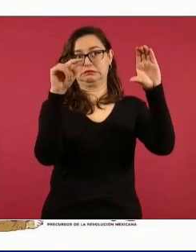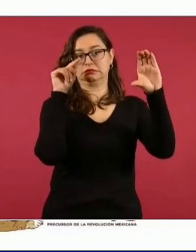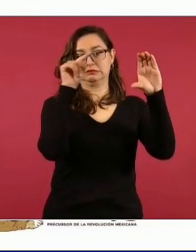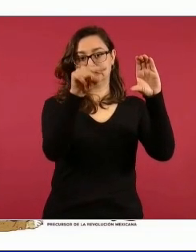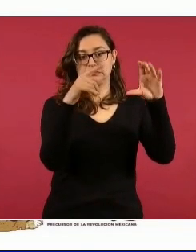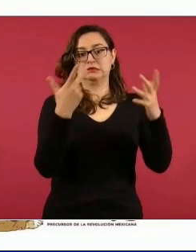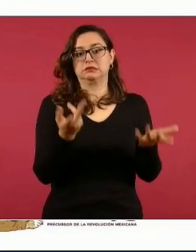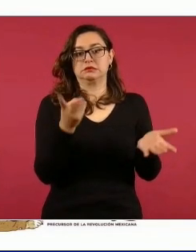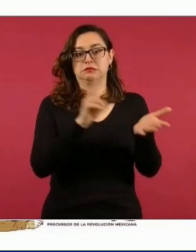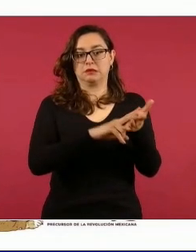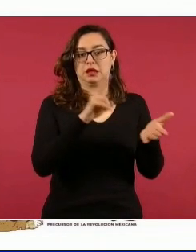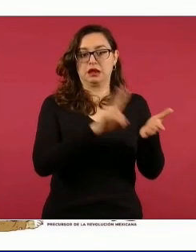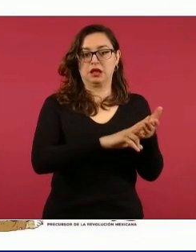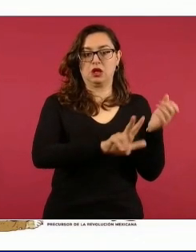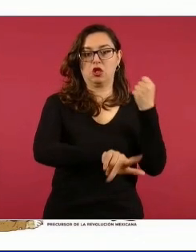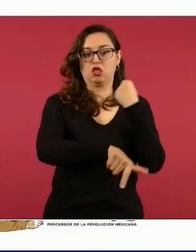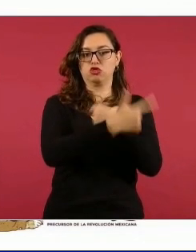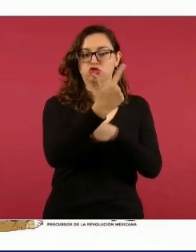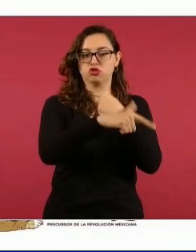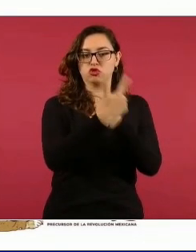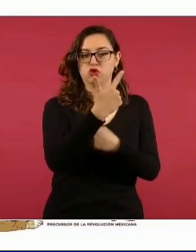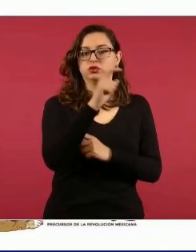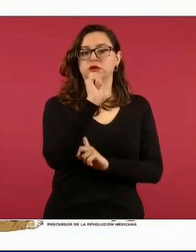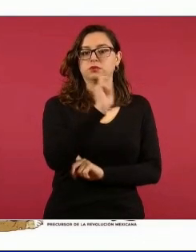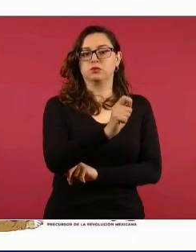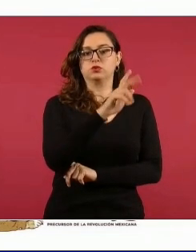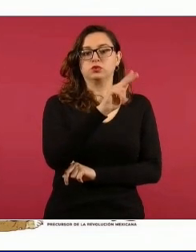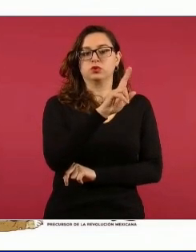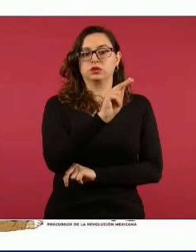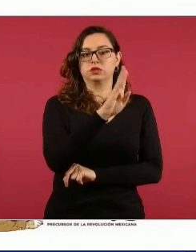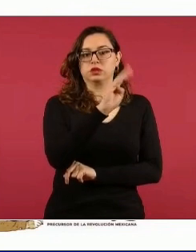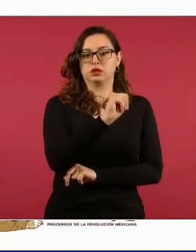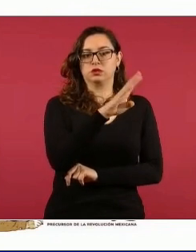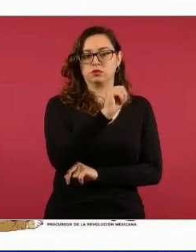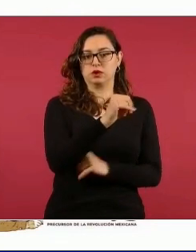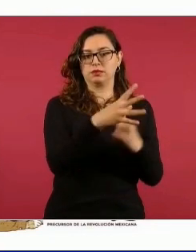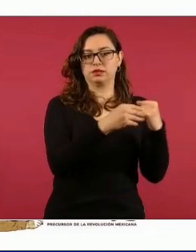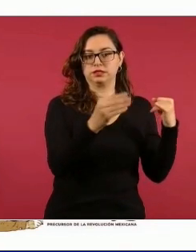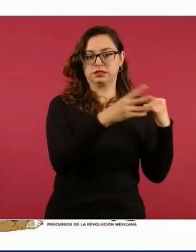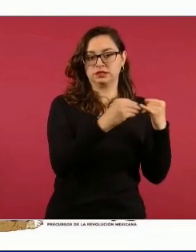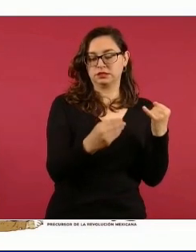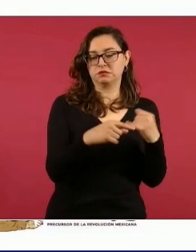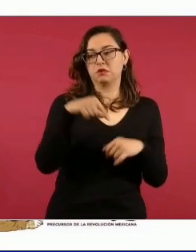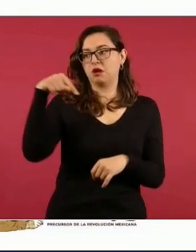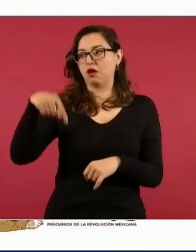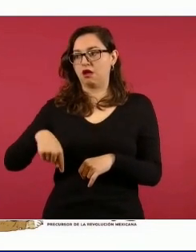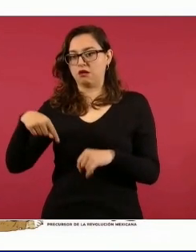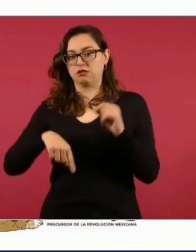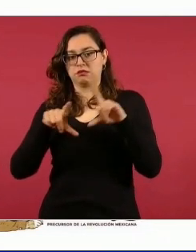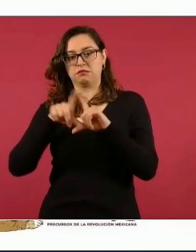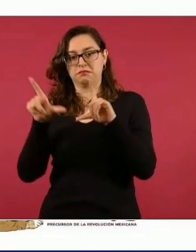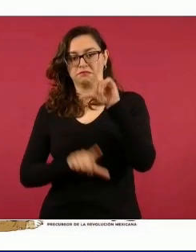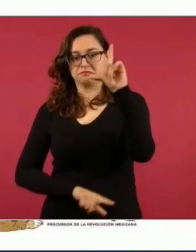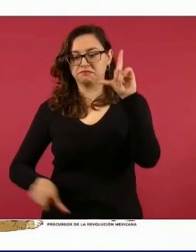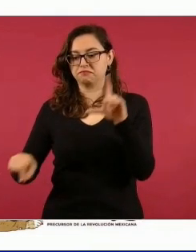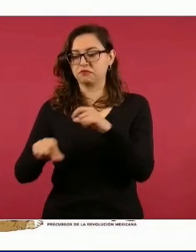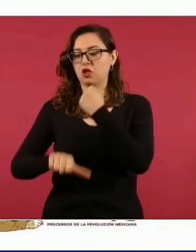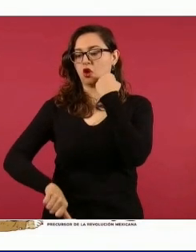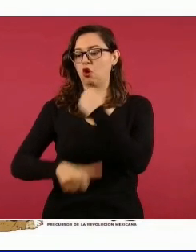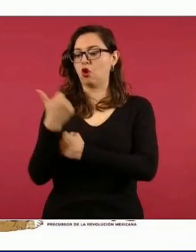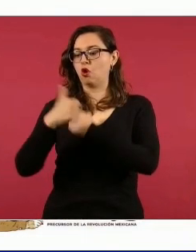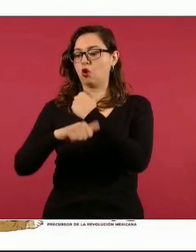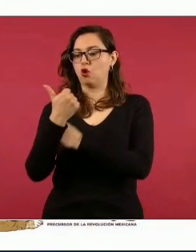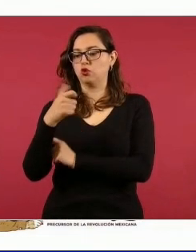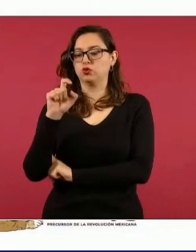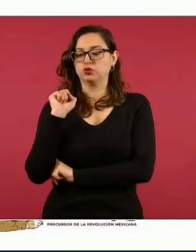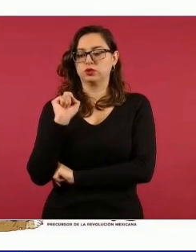fue de 12 pesos con 89 centavos, mientras que el promedio de las 220 regiones en